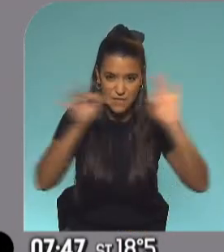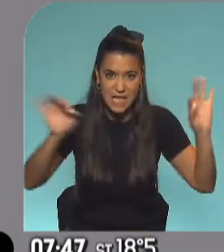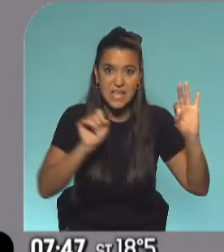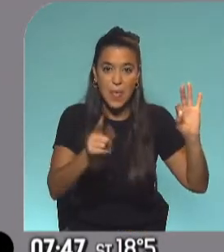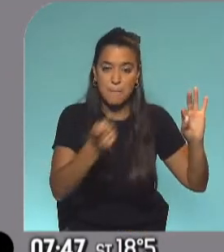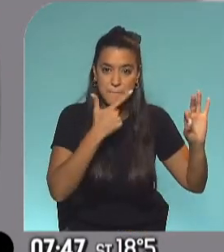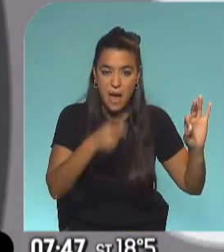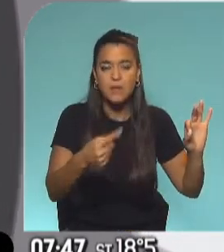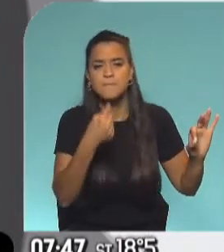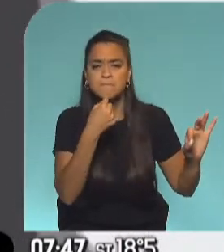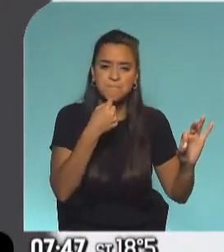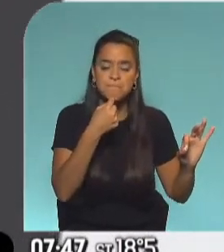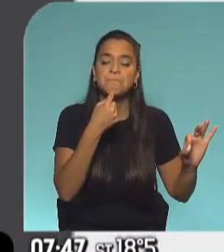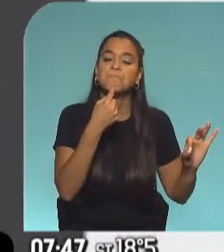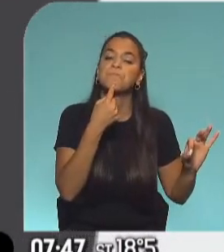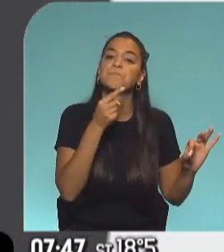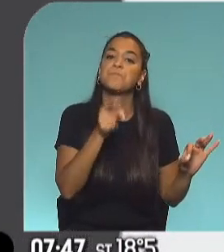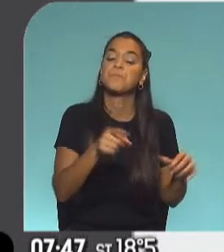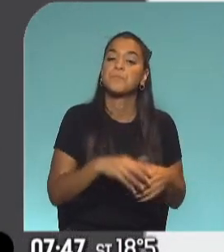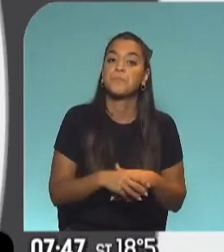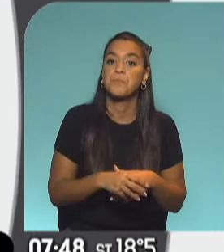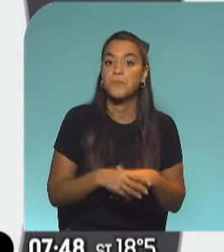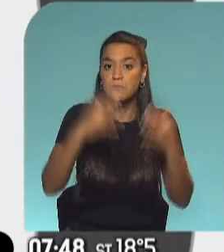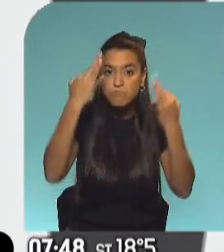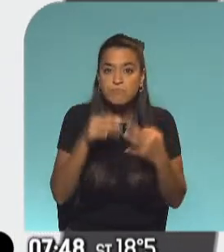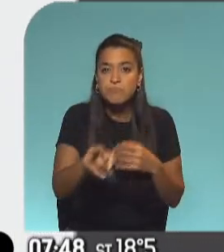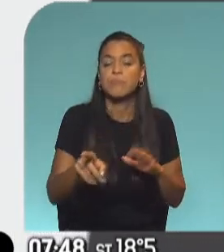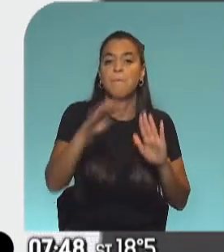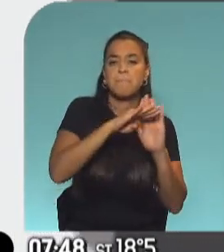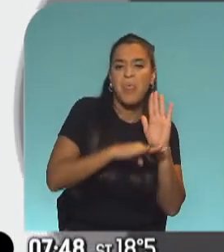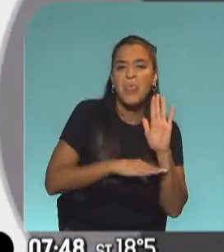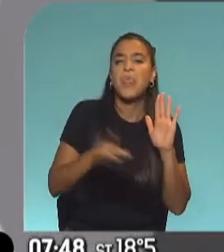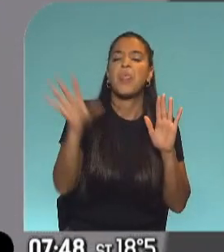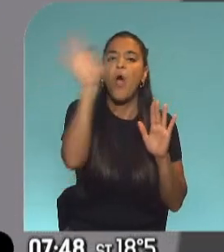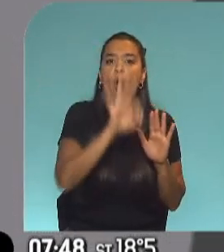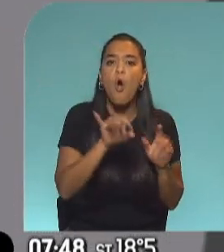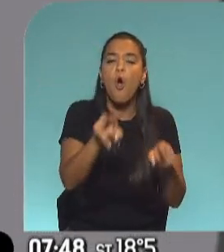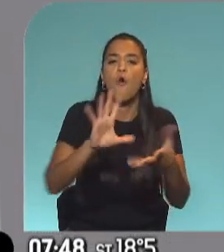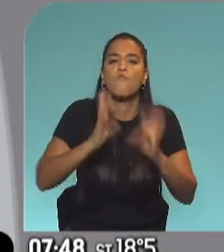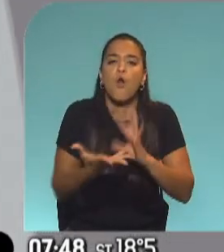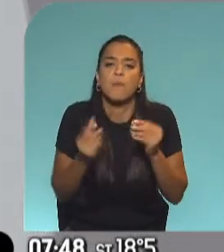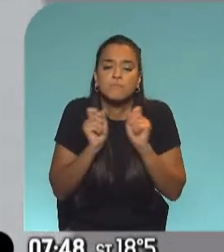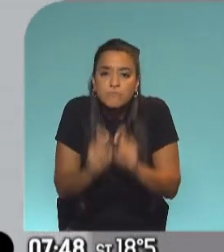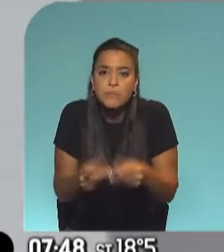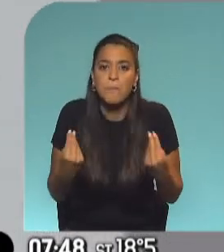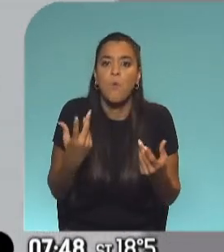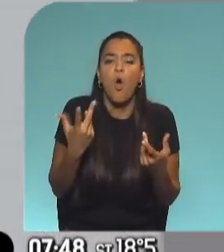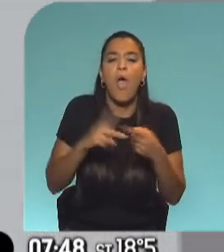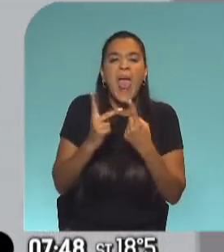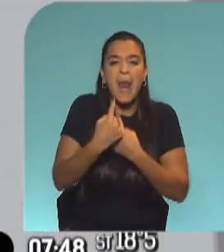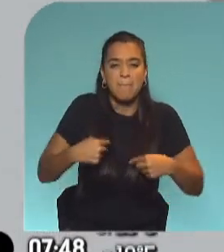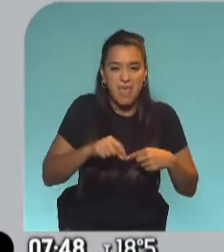y cuestionaba precisamente que concretaran medidas de fuerza o que utilizaran las medidas de fuerza como una